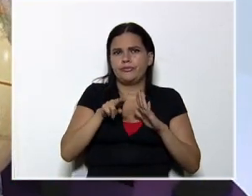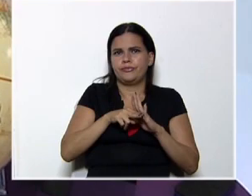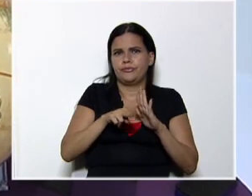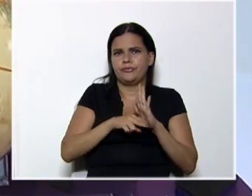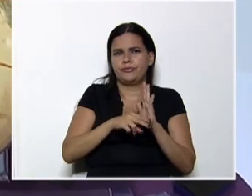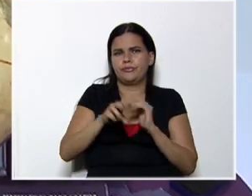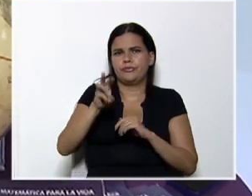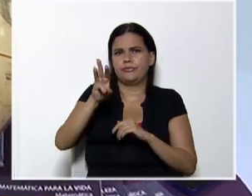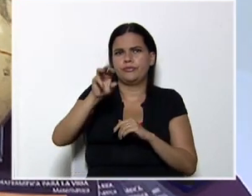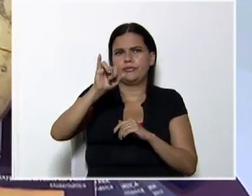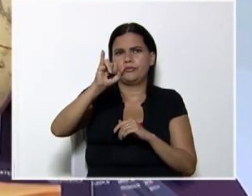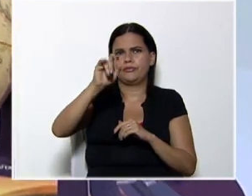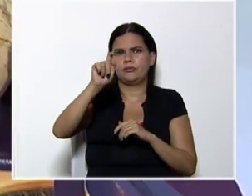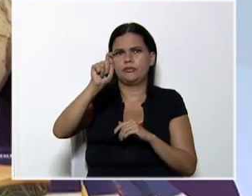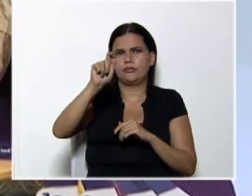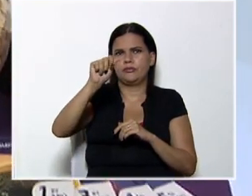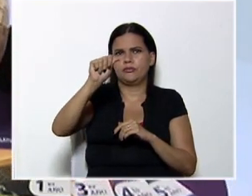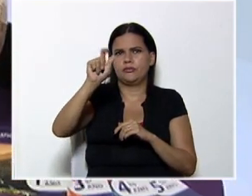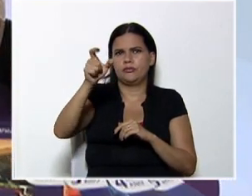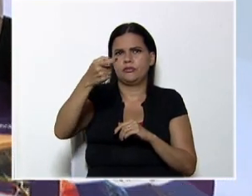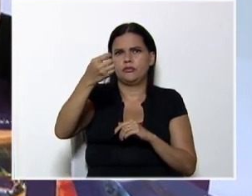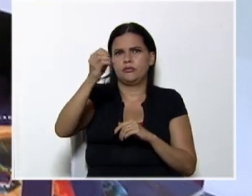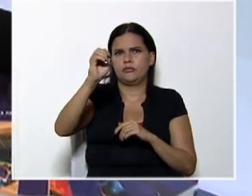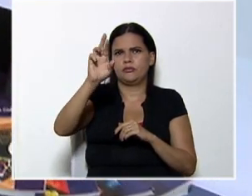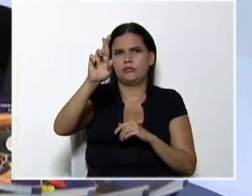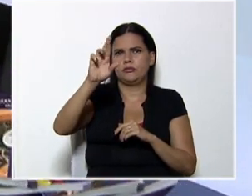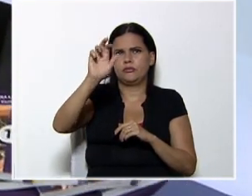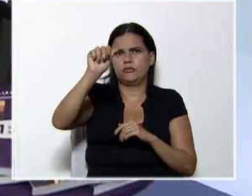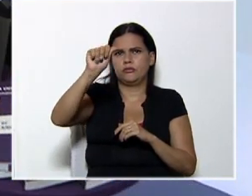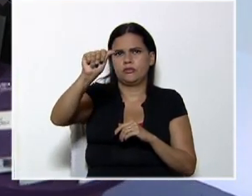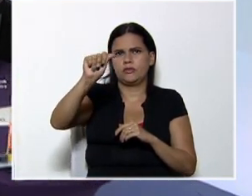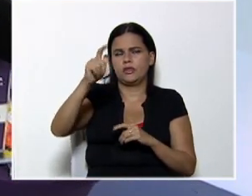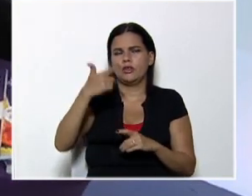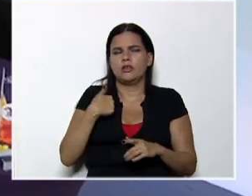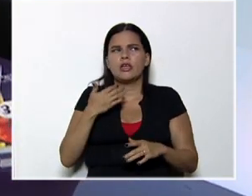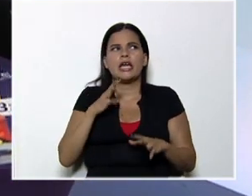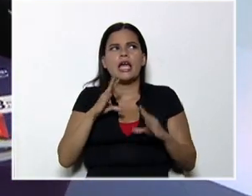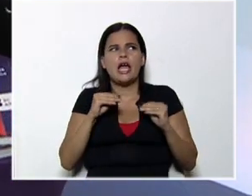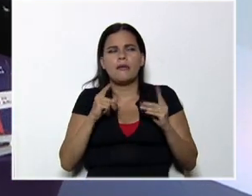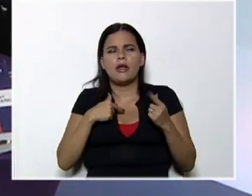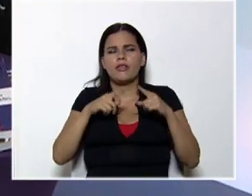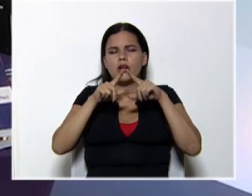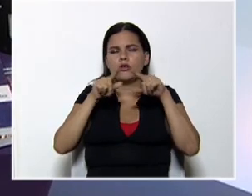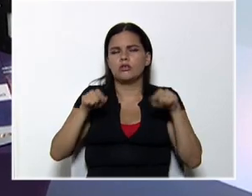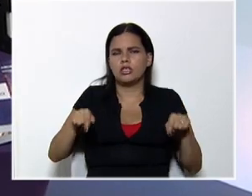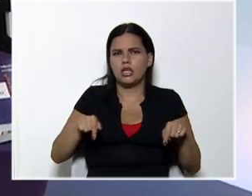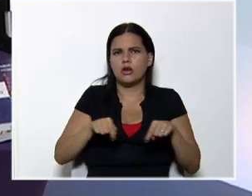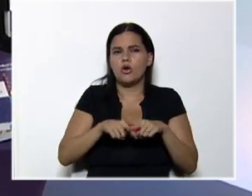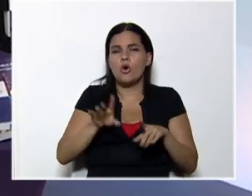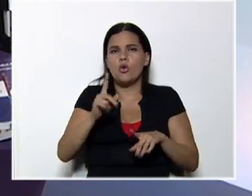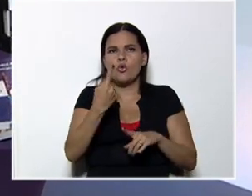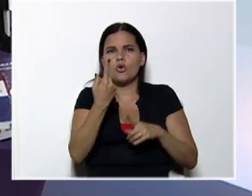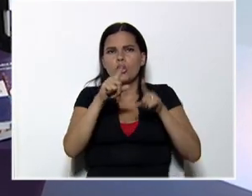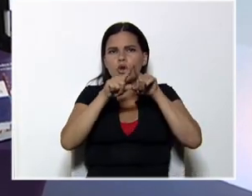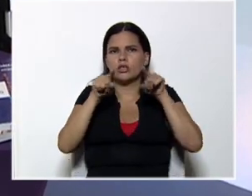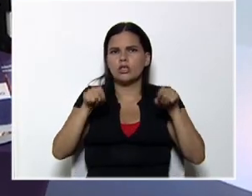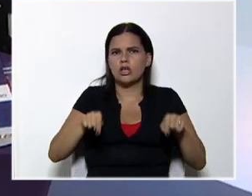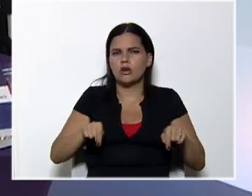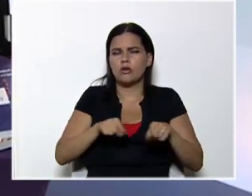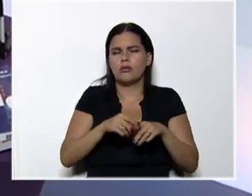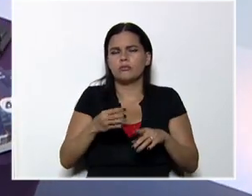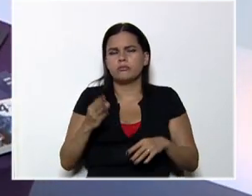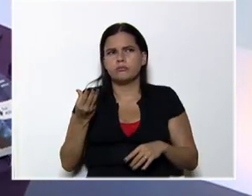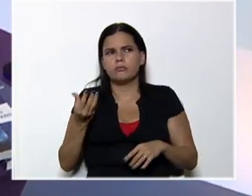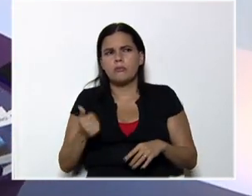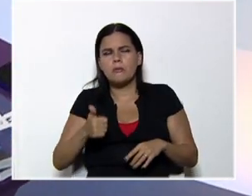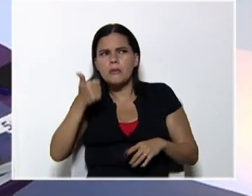un triángulo y uno de los tipos de triángulos más interesantes donde nosotros podemos estudiar las matemáticas es el triángulo